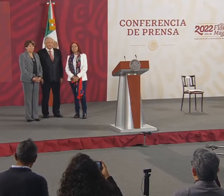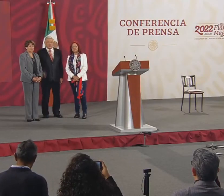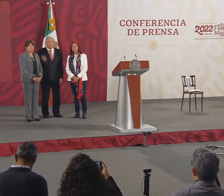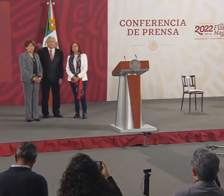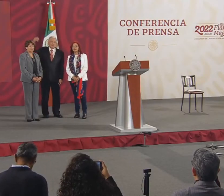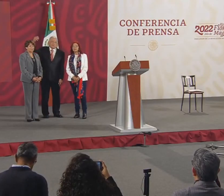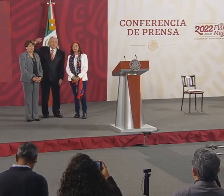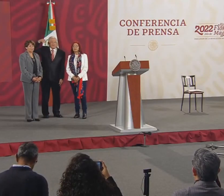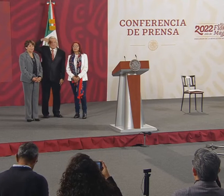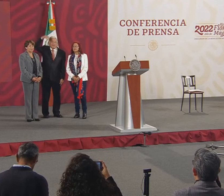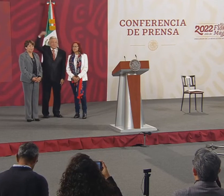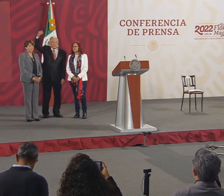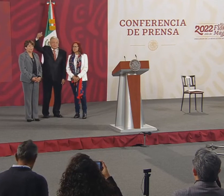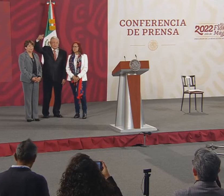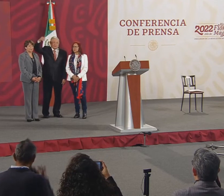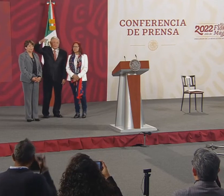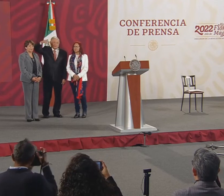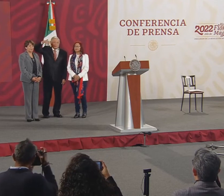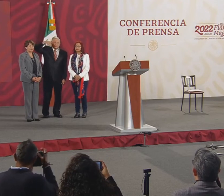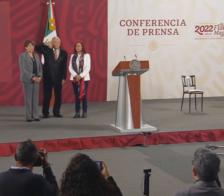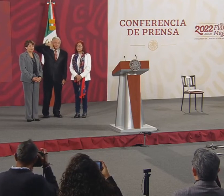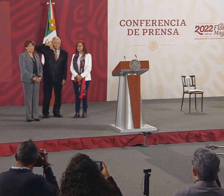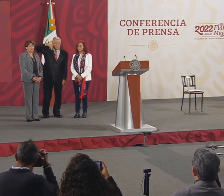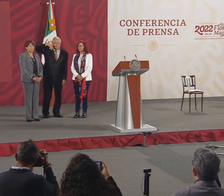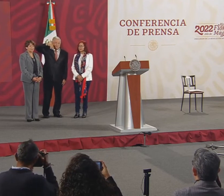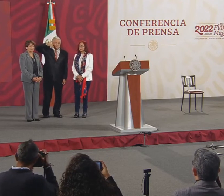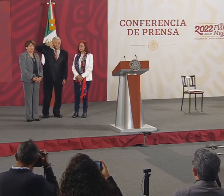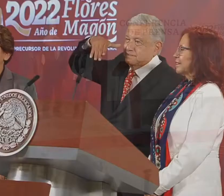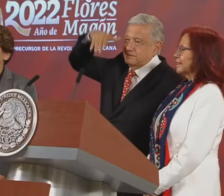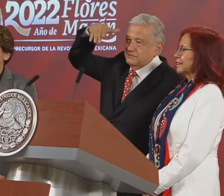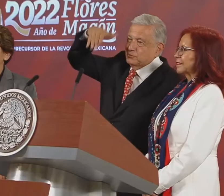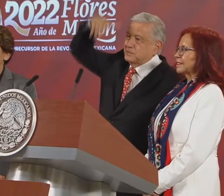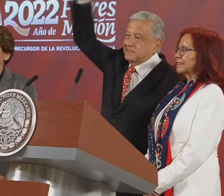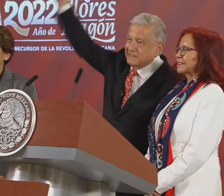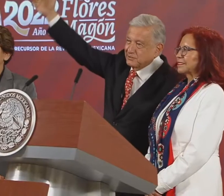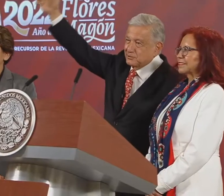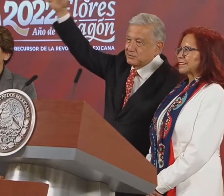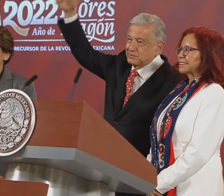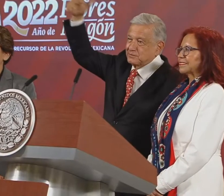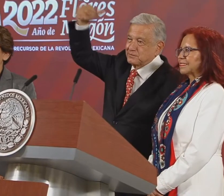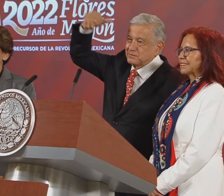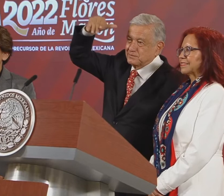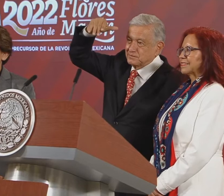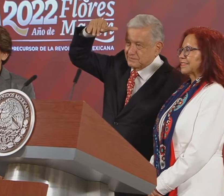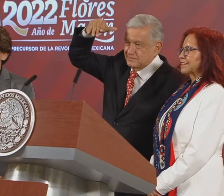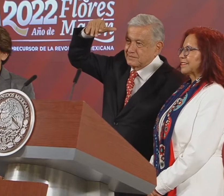Todos, desde luego, todos, eran maestros, pero universitarios,